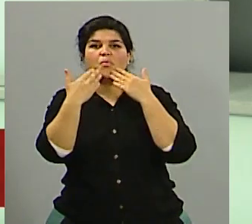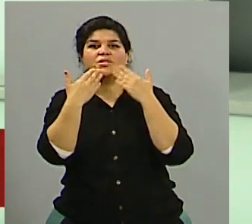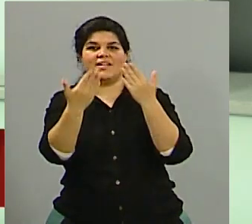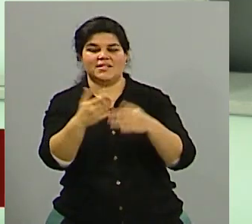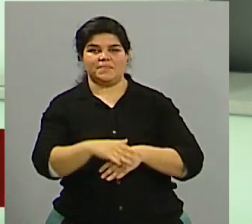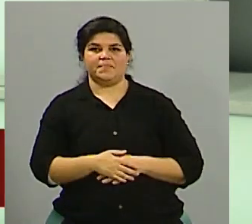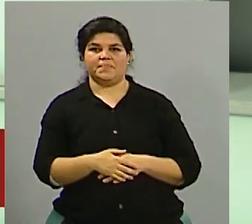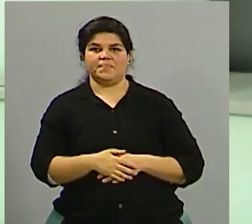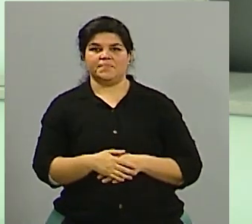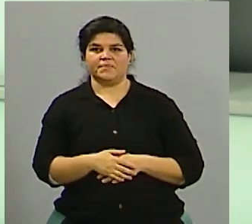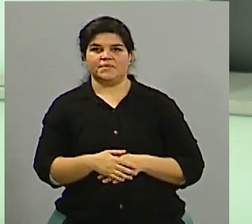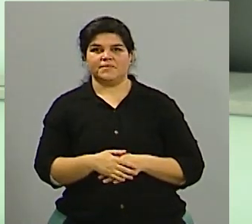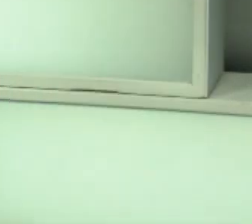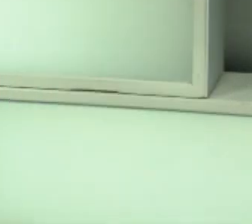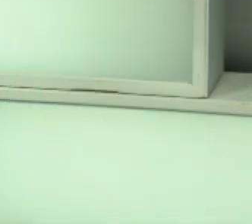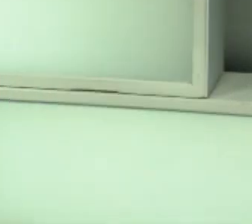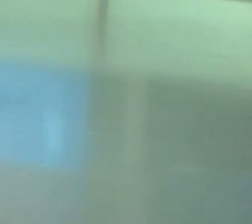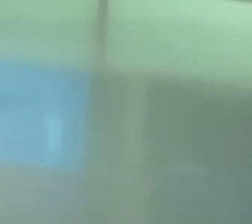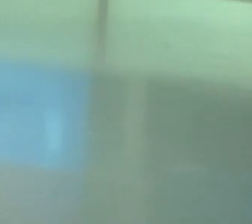ahí.